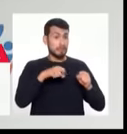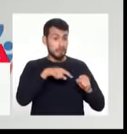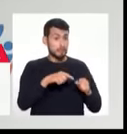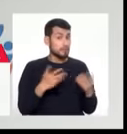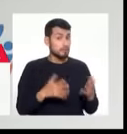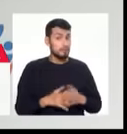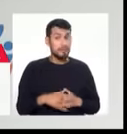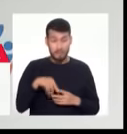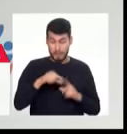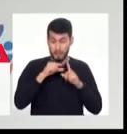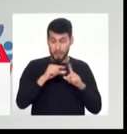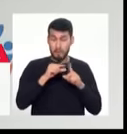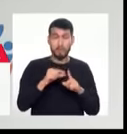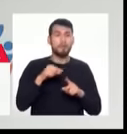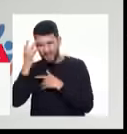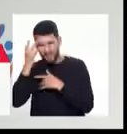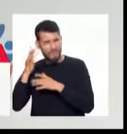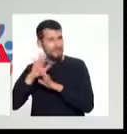gestión real.